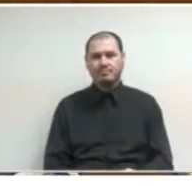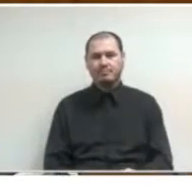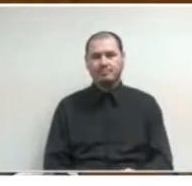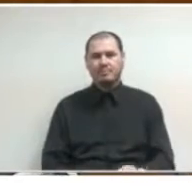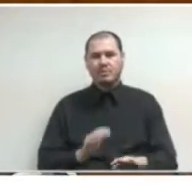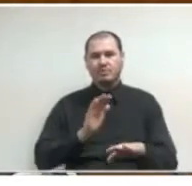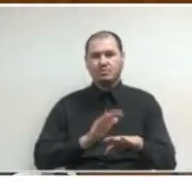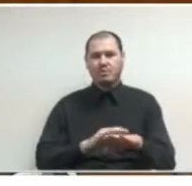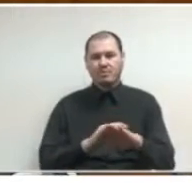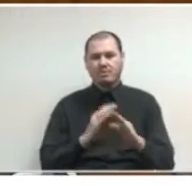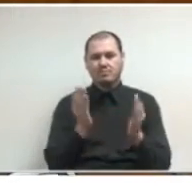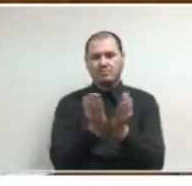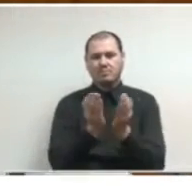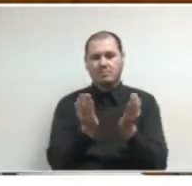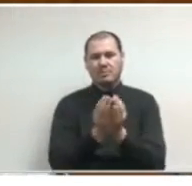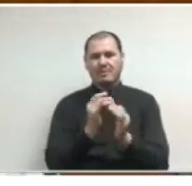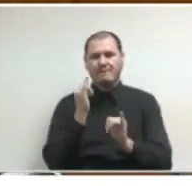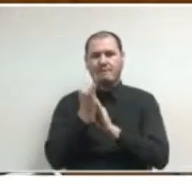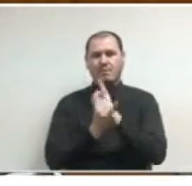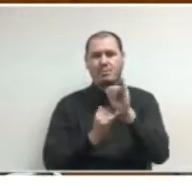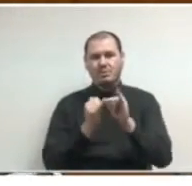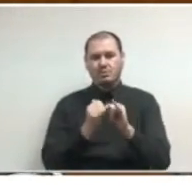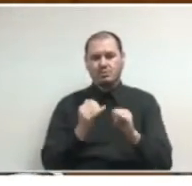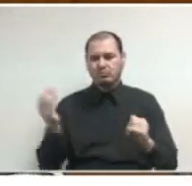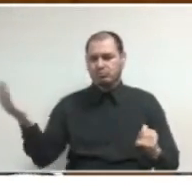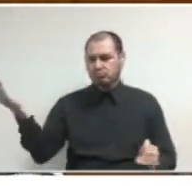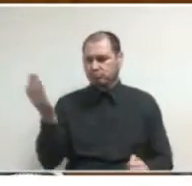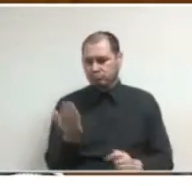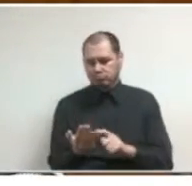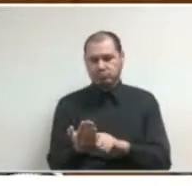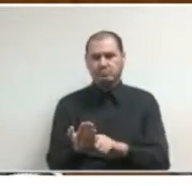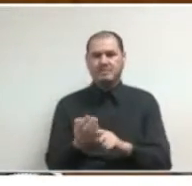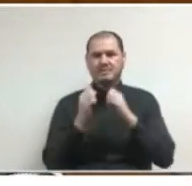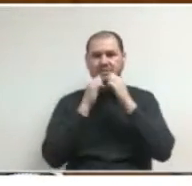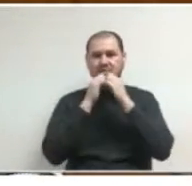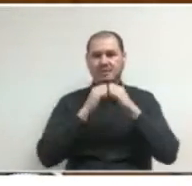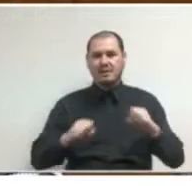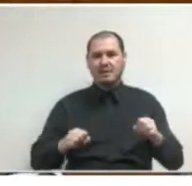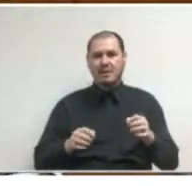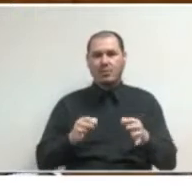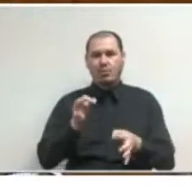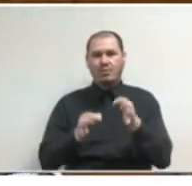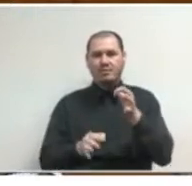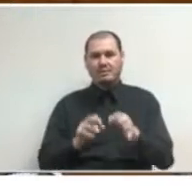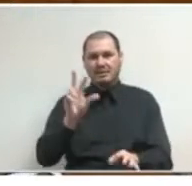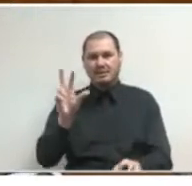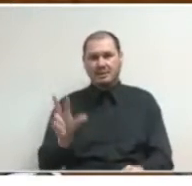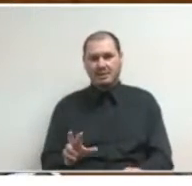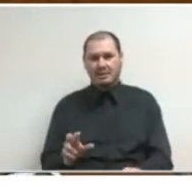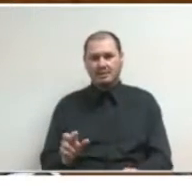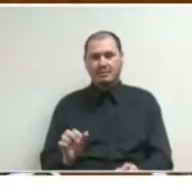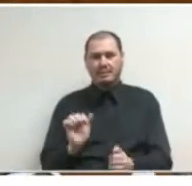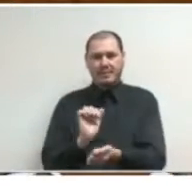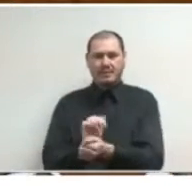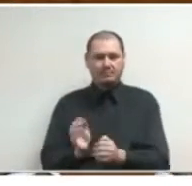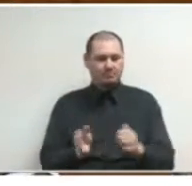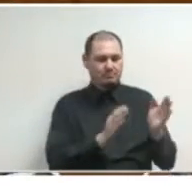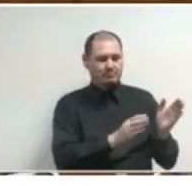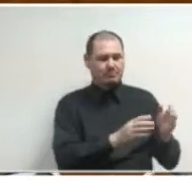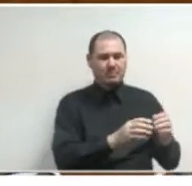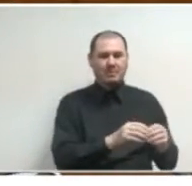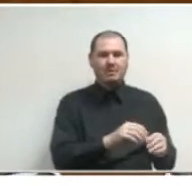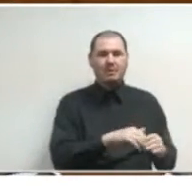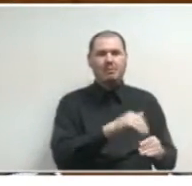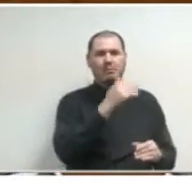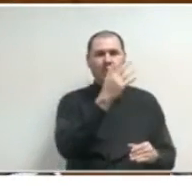Conforme a la oye, oye, ya jamás se supe en día, porque no sé, jamás se ha ocupado, me ha tapizado, iba a cuestionar. La penal. Y la Dirección de Política